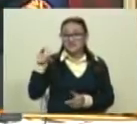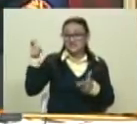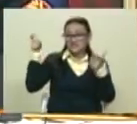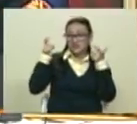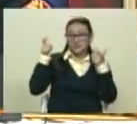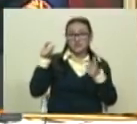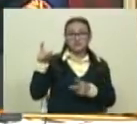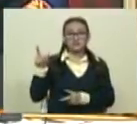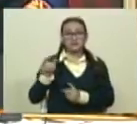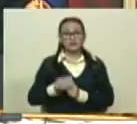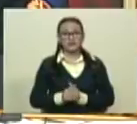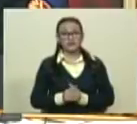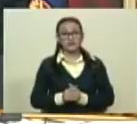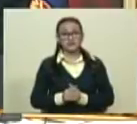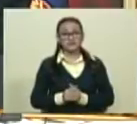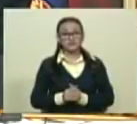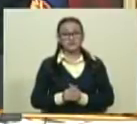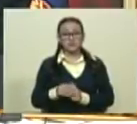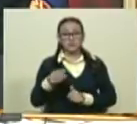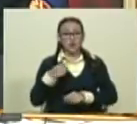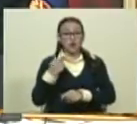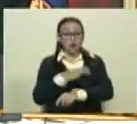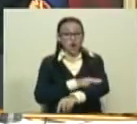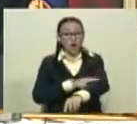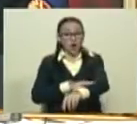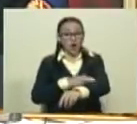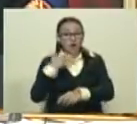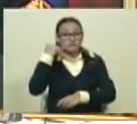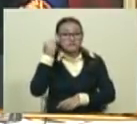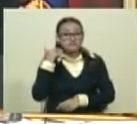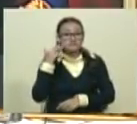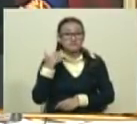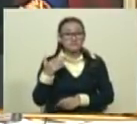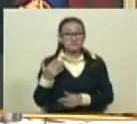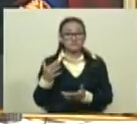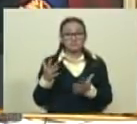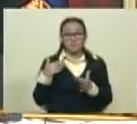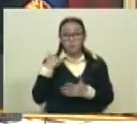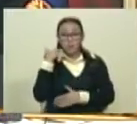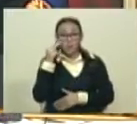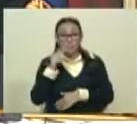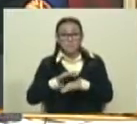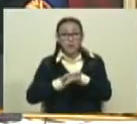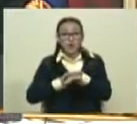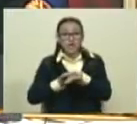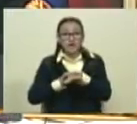chavistas, o por su color de piel, así como el mío, mestizo, moreno,